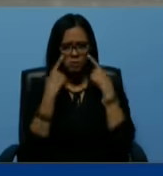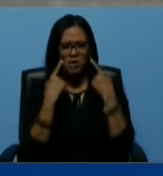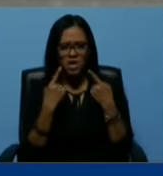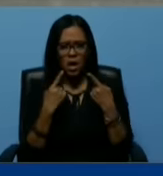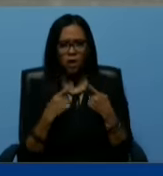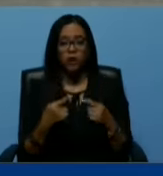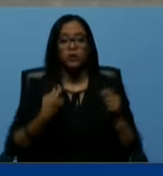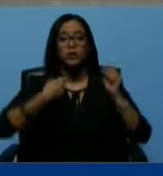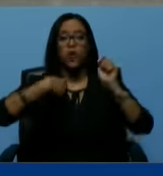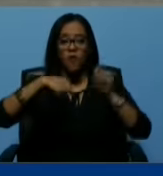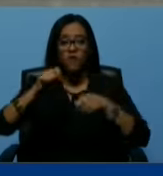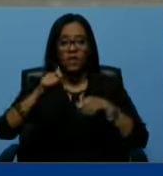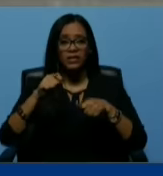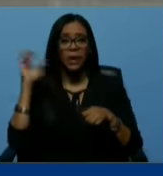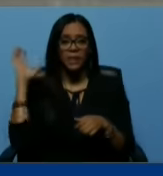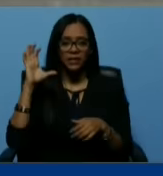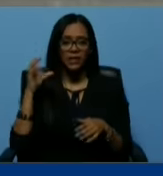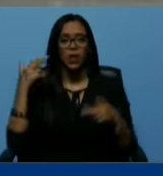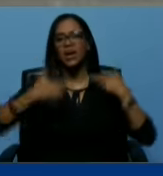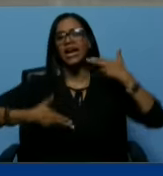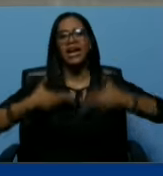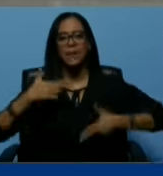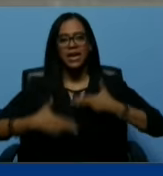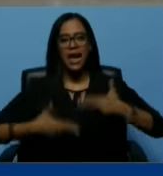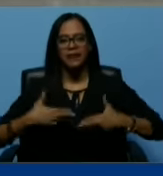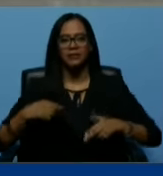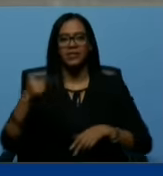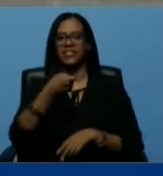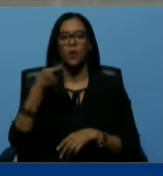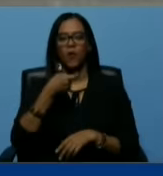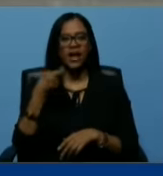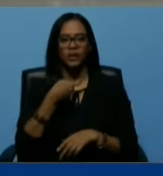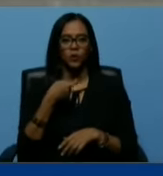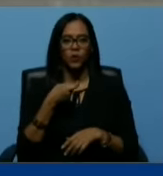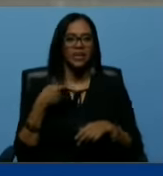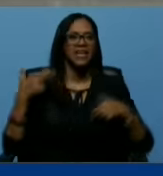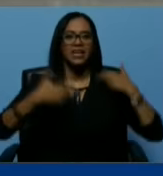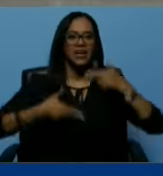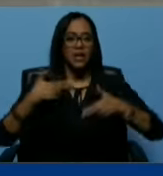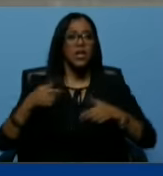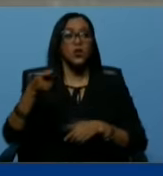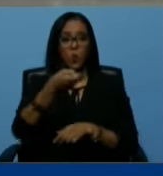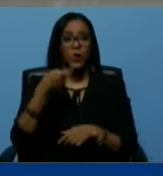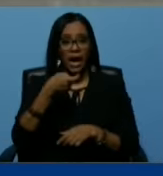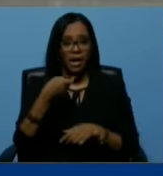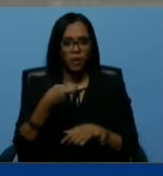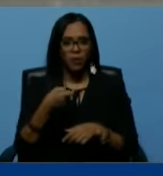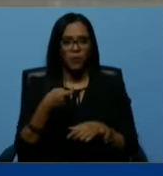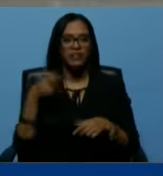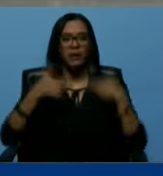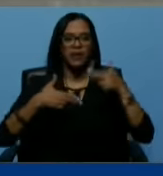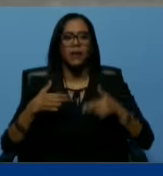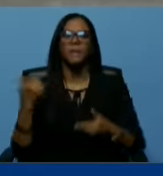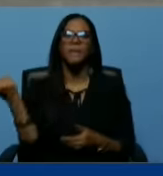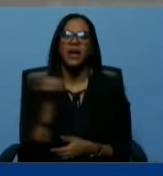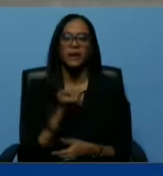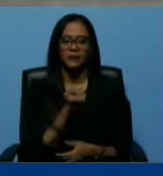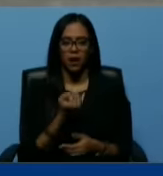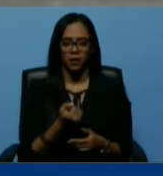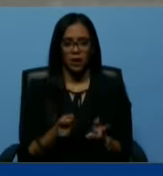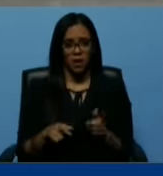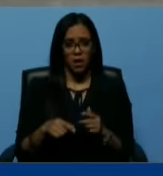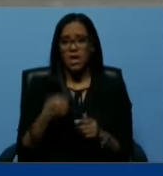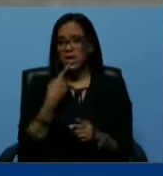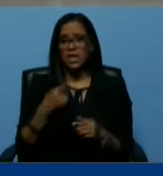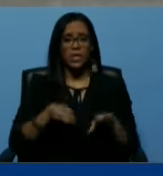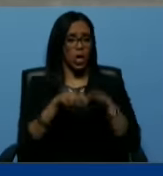los criminales, los que están buscando delincuentes y buscaron delincuentes para matar. Y entonces dice en